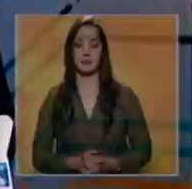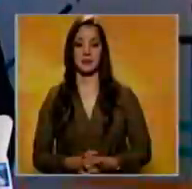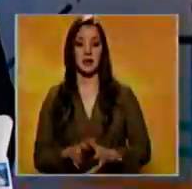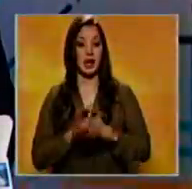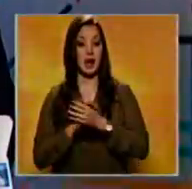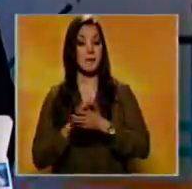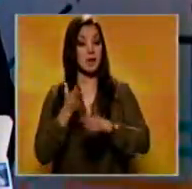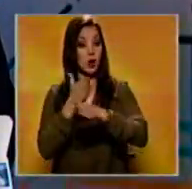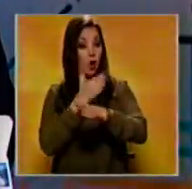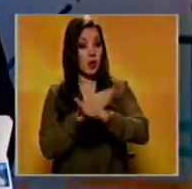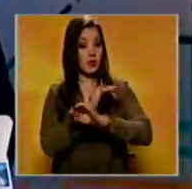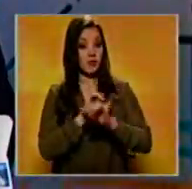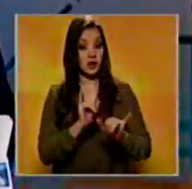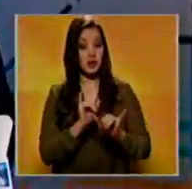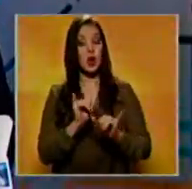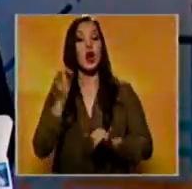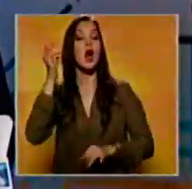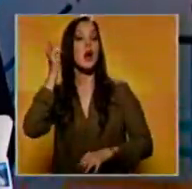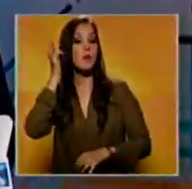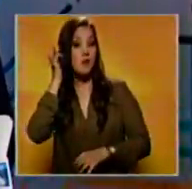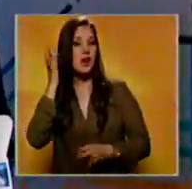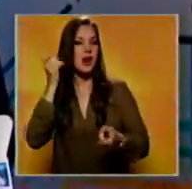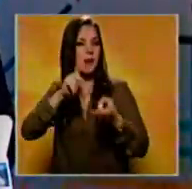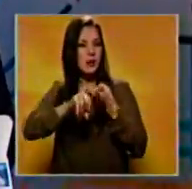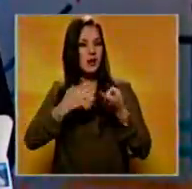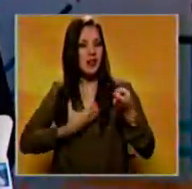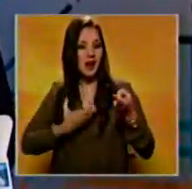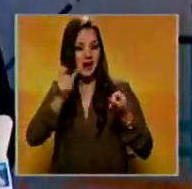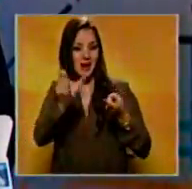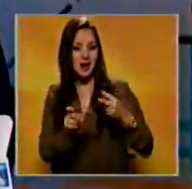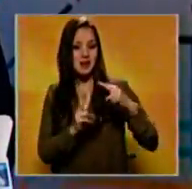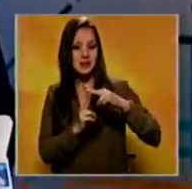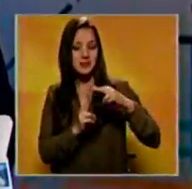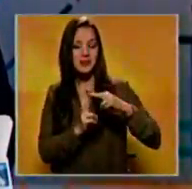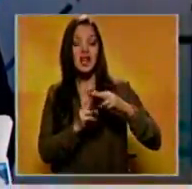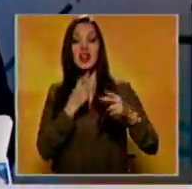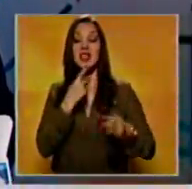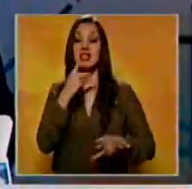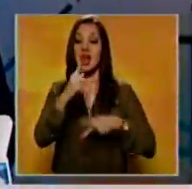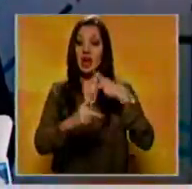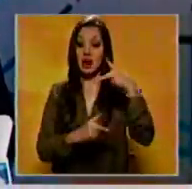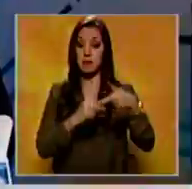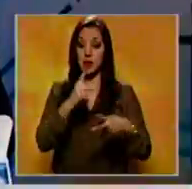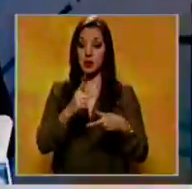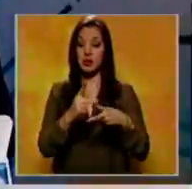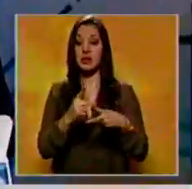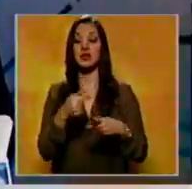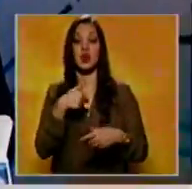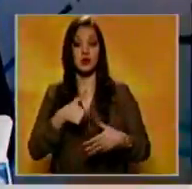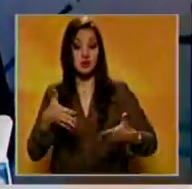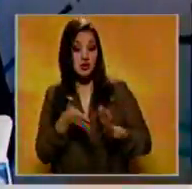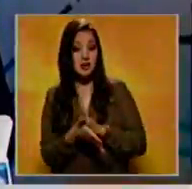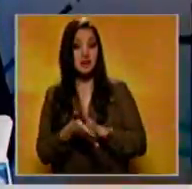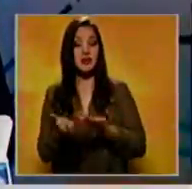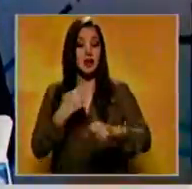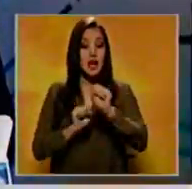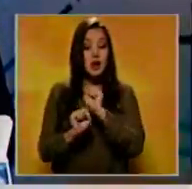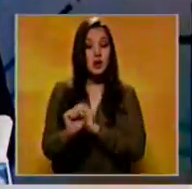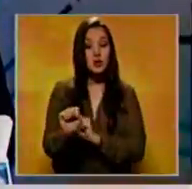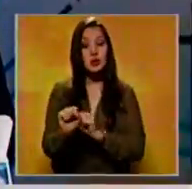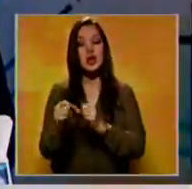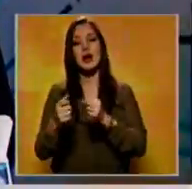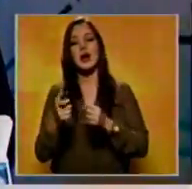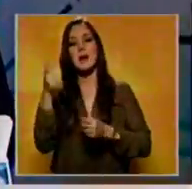Amigos, antes de finalizar, Patricia de Ceballos asegura que los beneficios procesales a favor de su esposo los harán luchar aún más por la liberación de los llamados